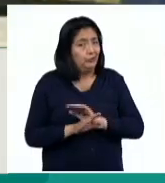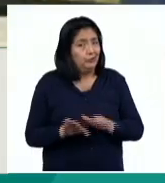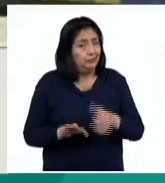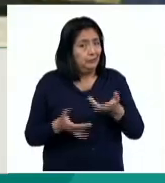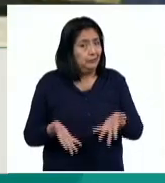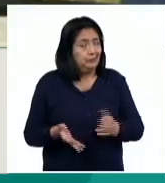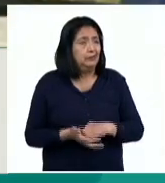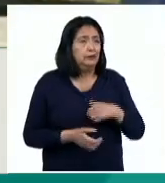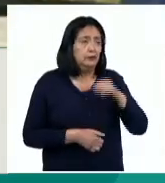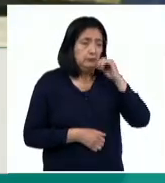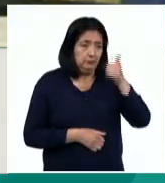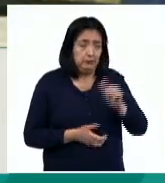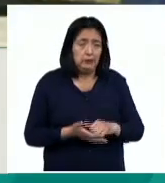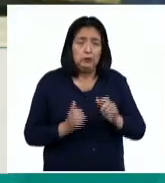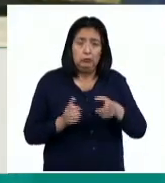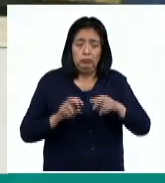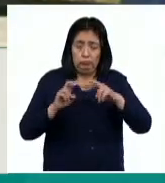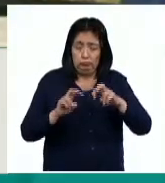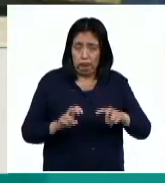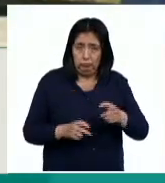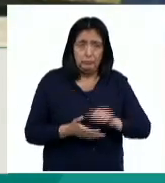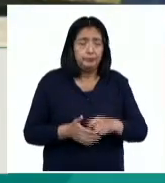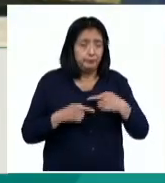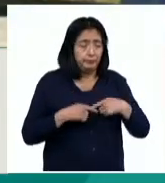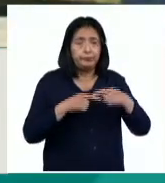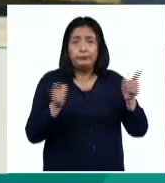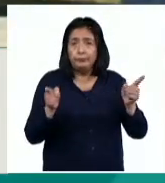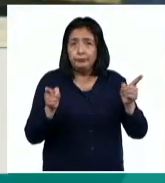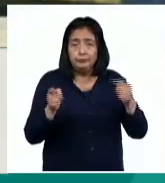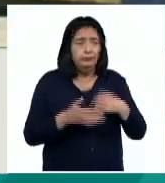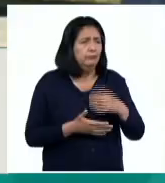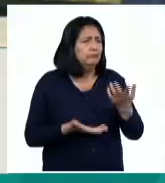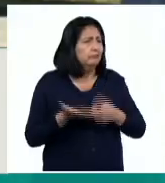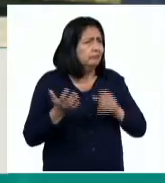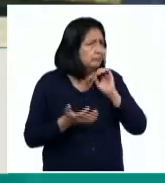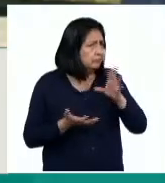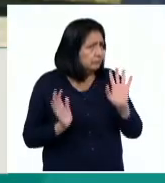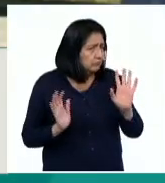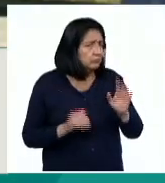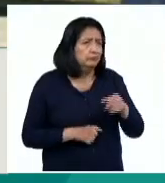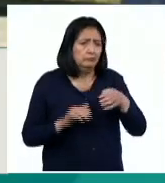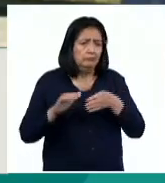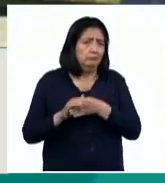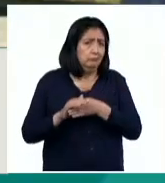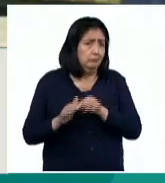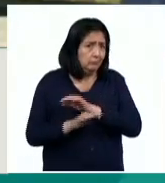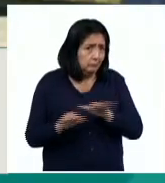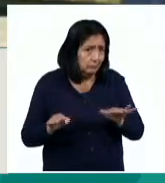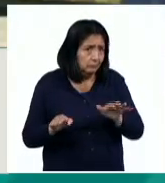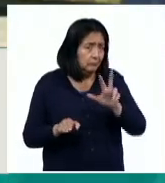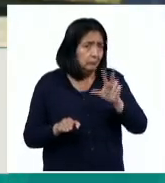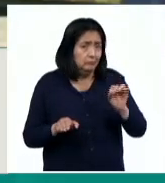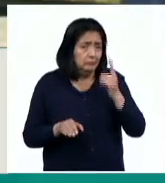de hecho el día de mañana, junto con el balance, se ha anunciado que se determinará si es que en efecto esta cuarentena acaba el 30 de junio o